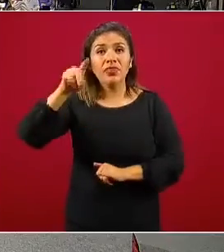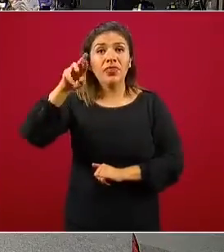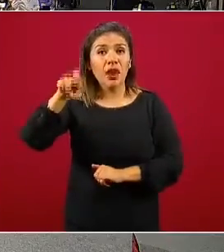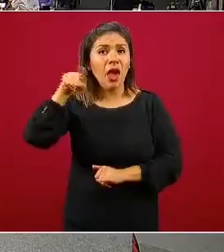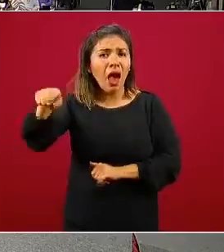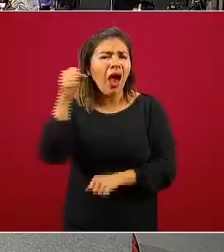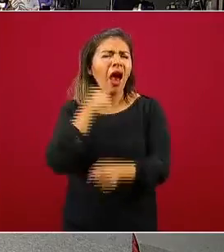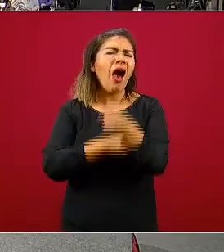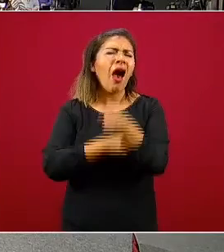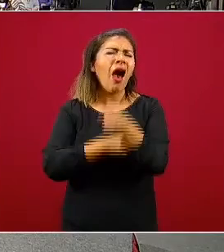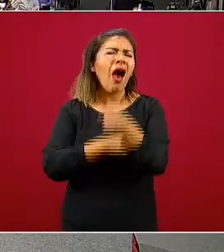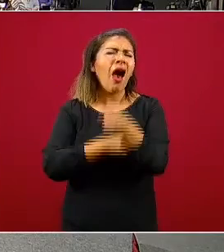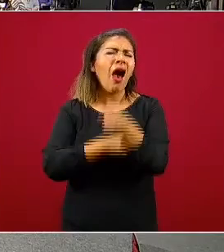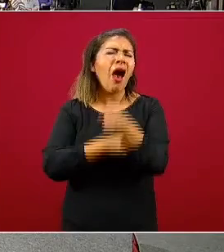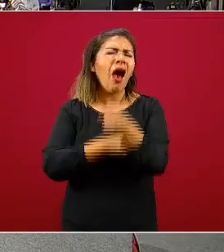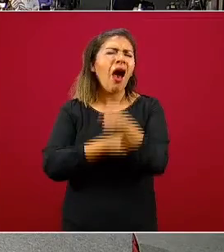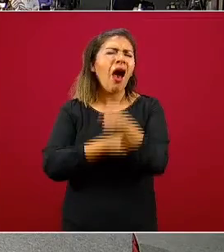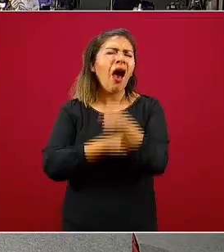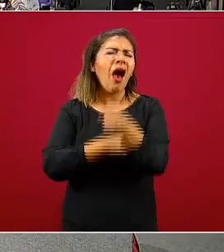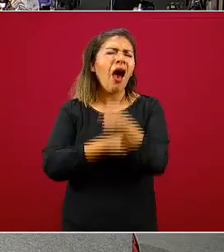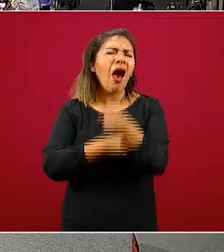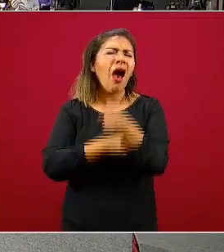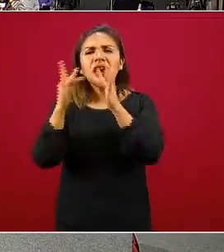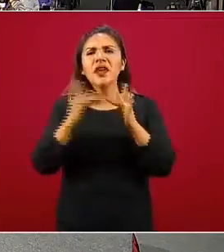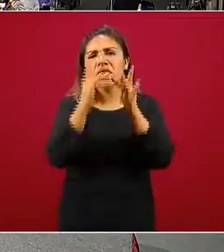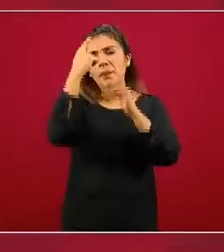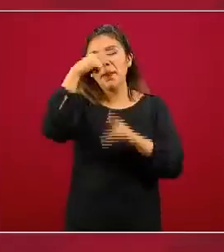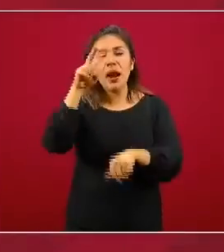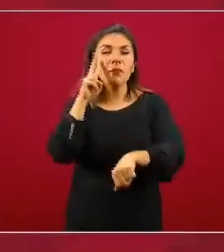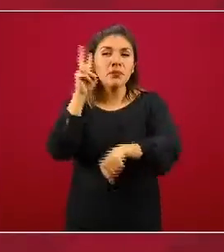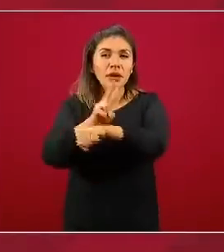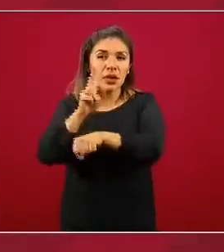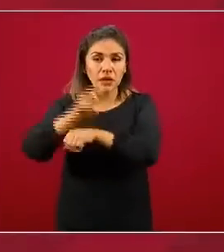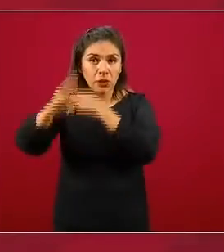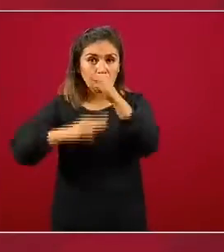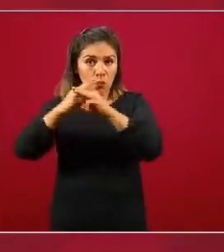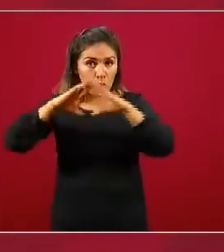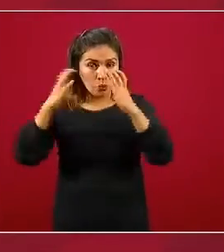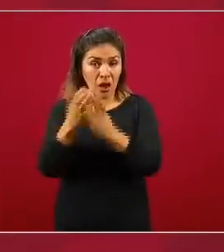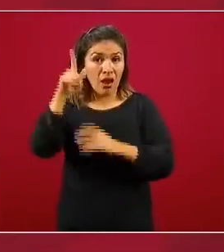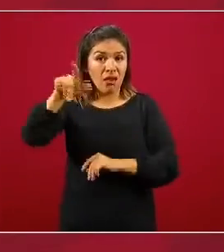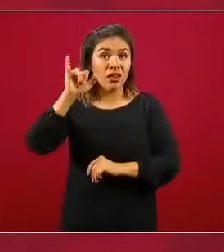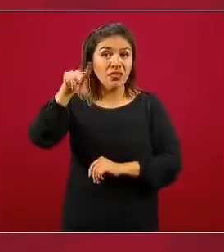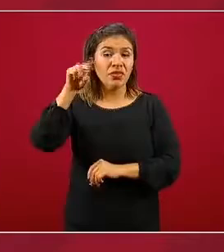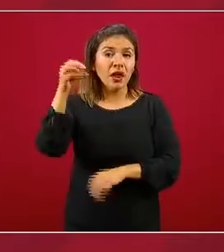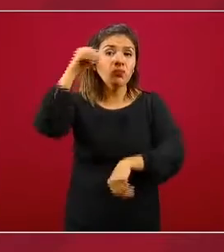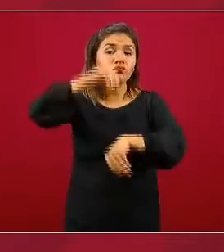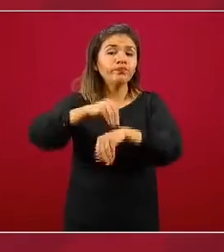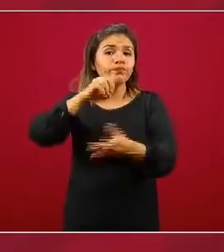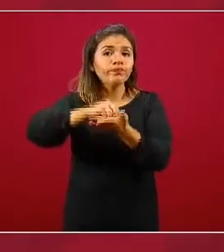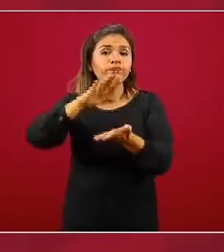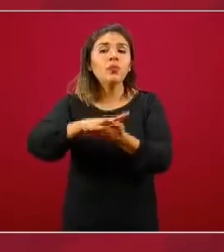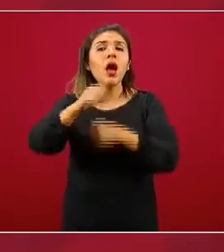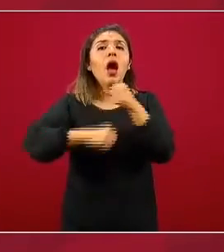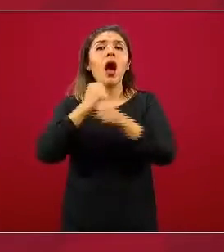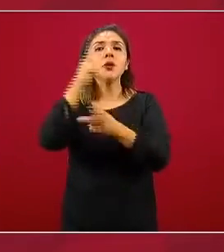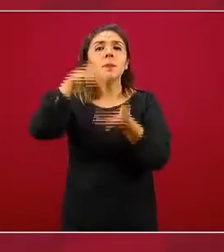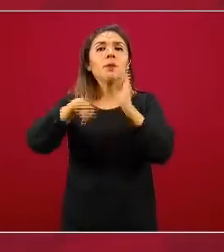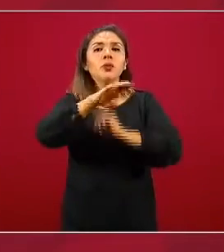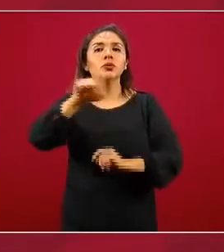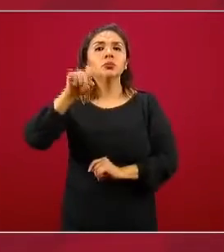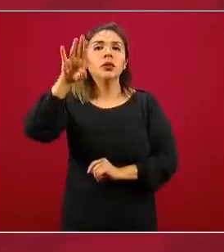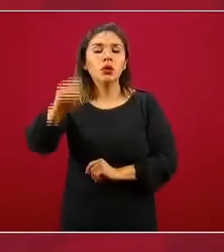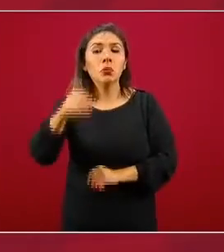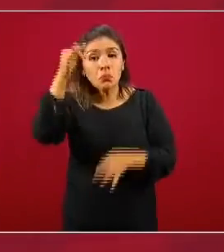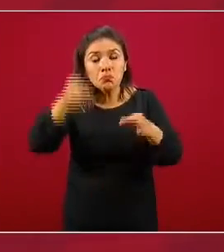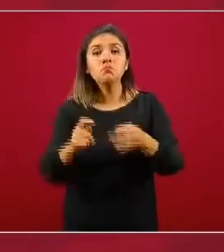hace muchísimos años forma parte de distintas redes de vigilancia global. El INDRE se estableció en 1929, originalmente